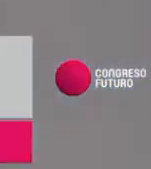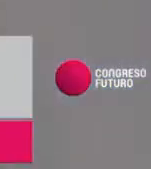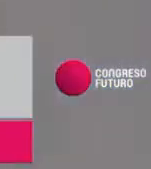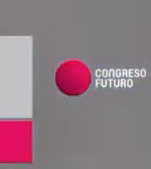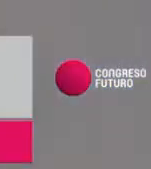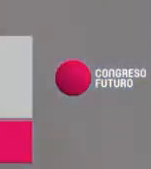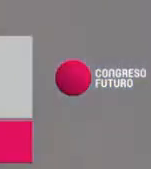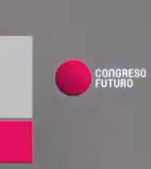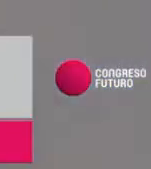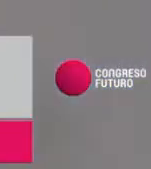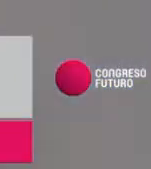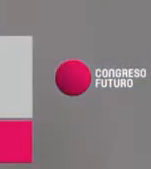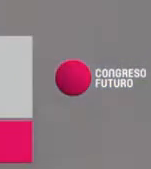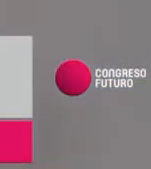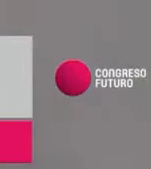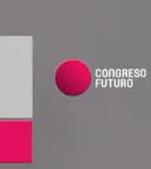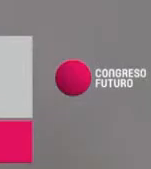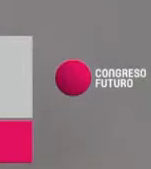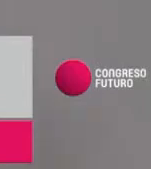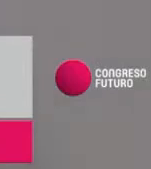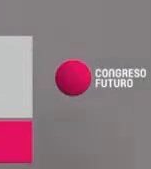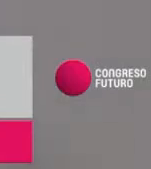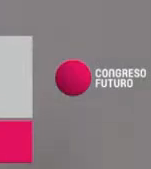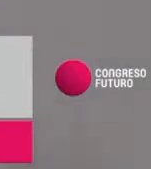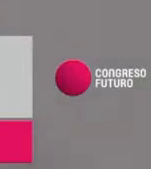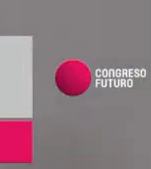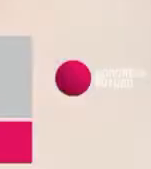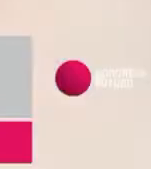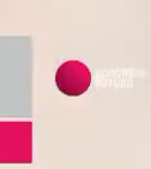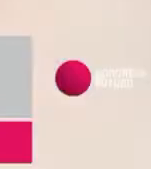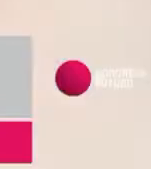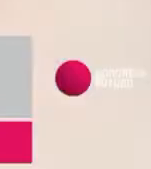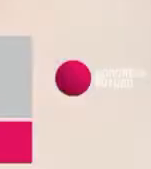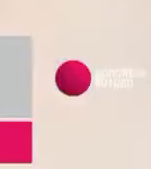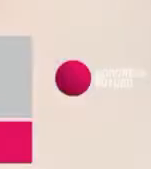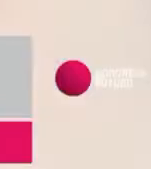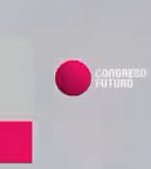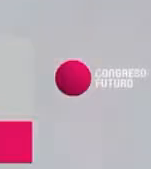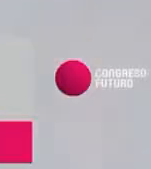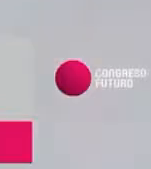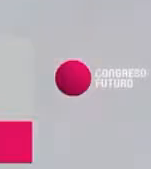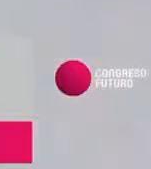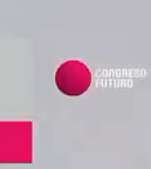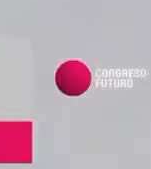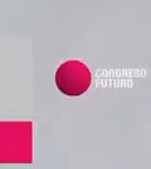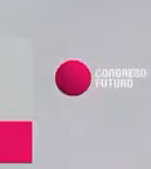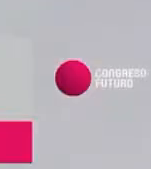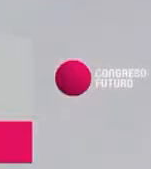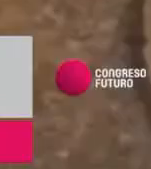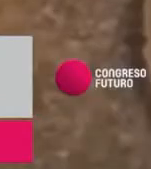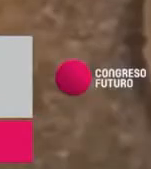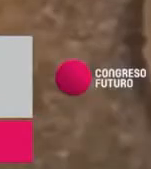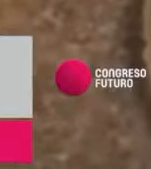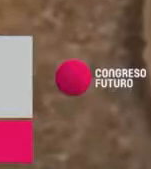El proceso se basa en el movimiento, ya que cada uno de ellos puede encontrar células individuales y reunirse con cientos